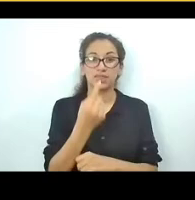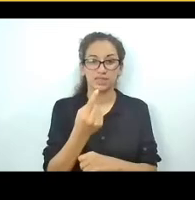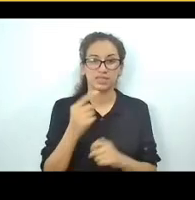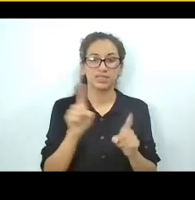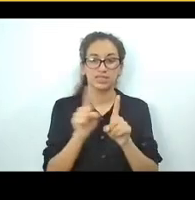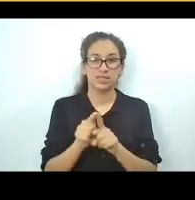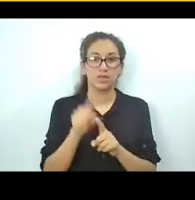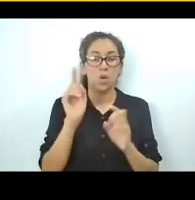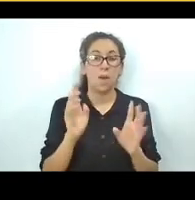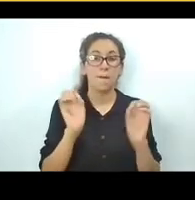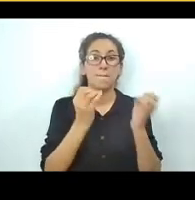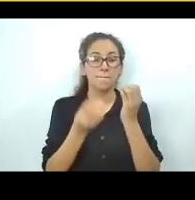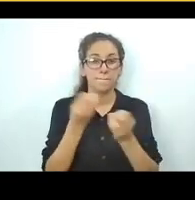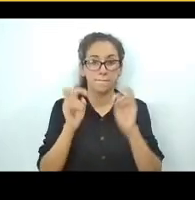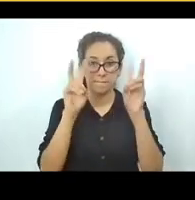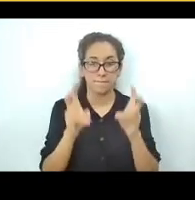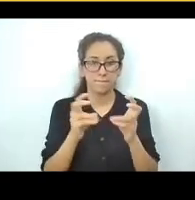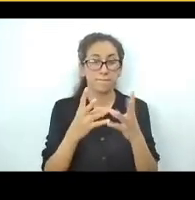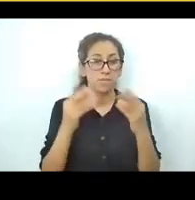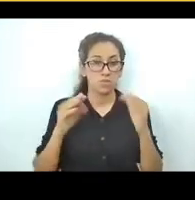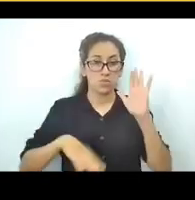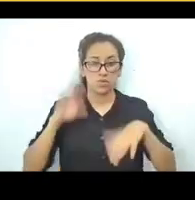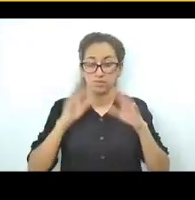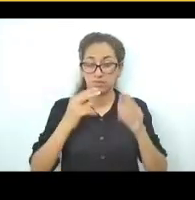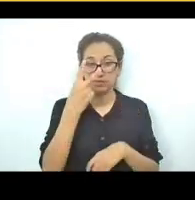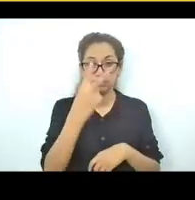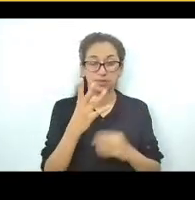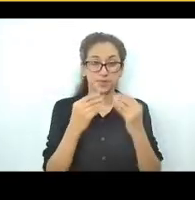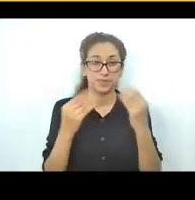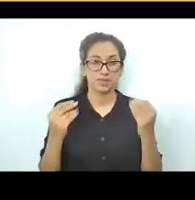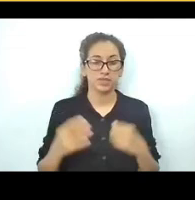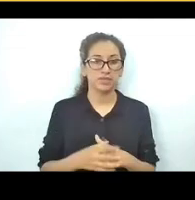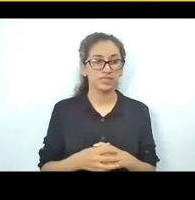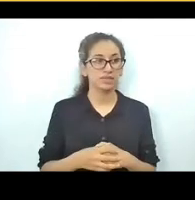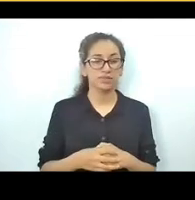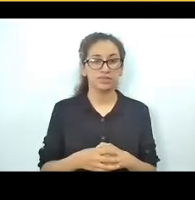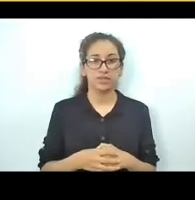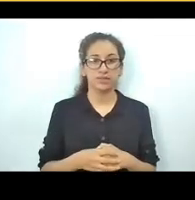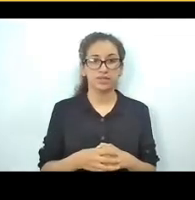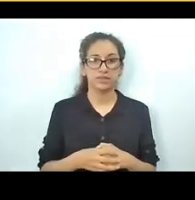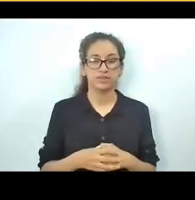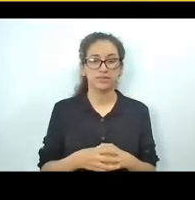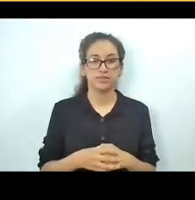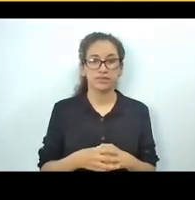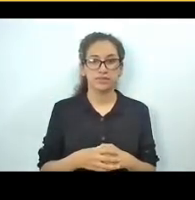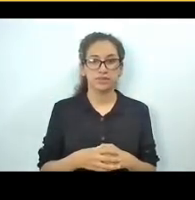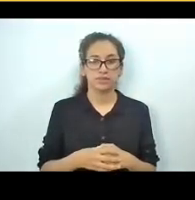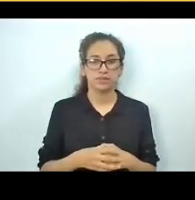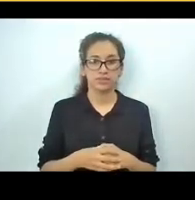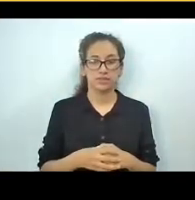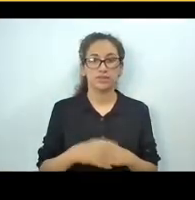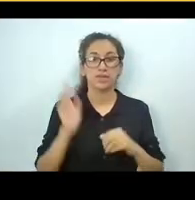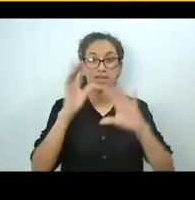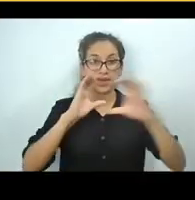la consulta con mucha frecuencia. Por eso es que les decía durante la